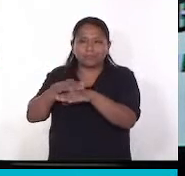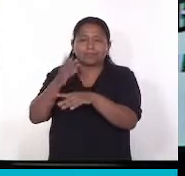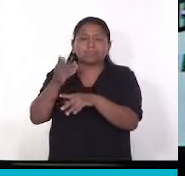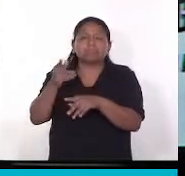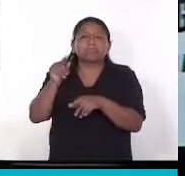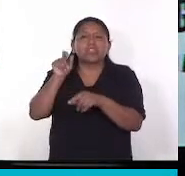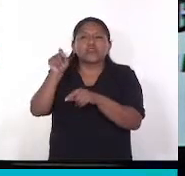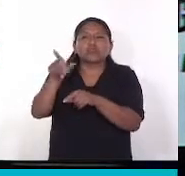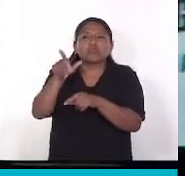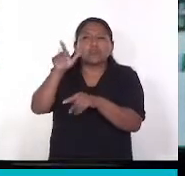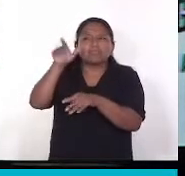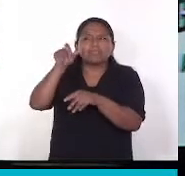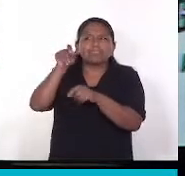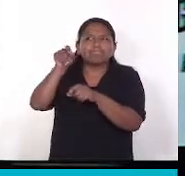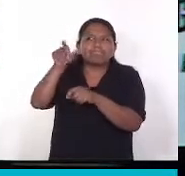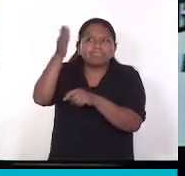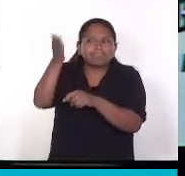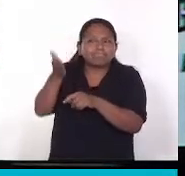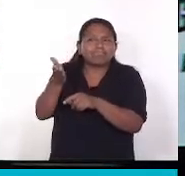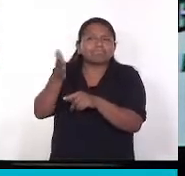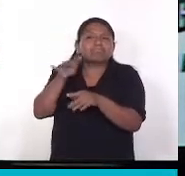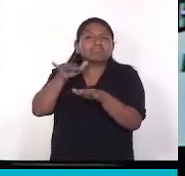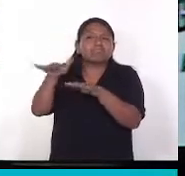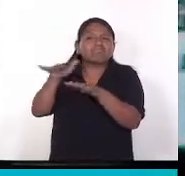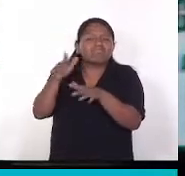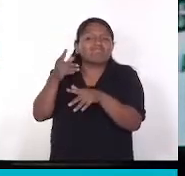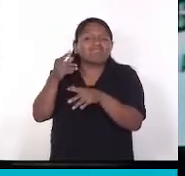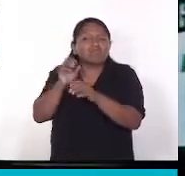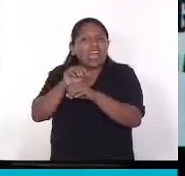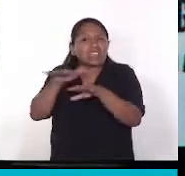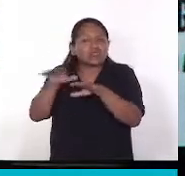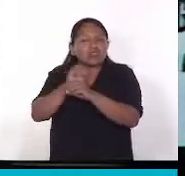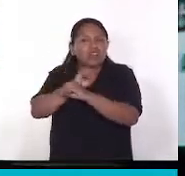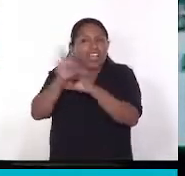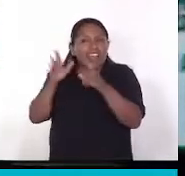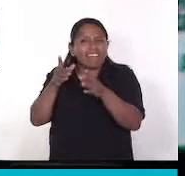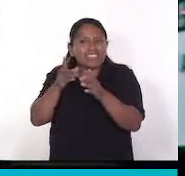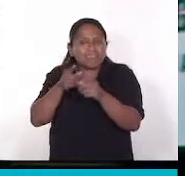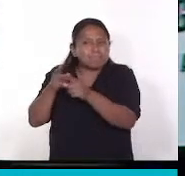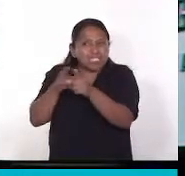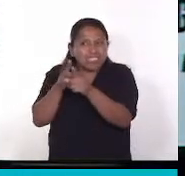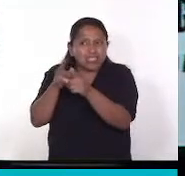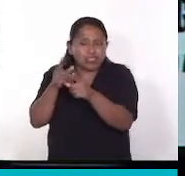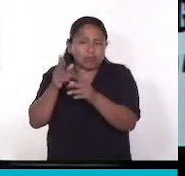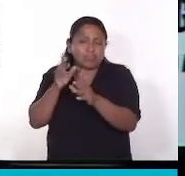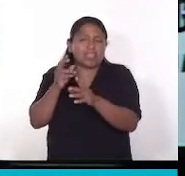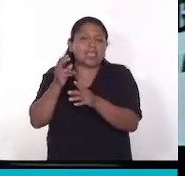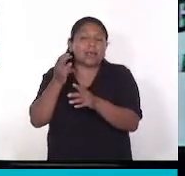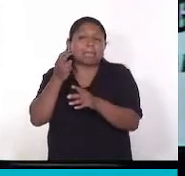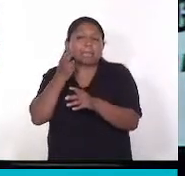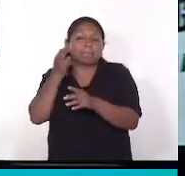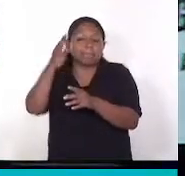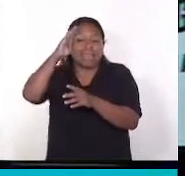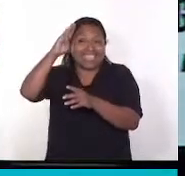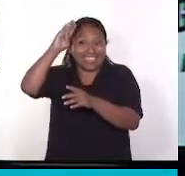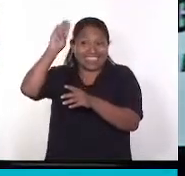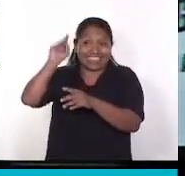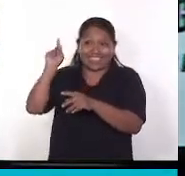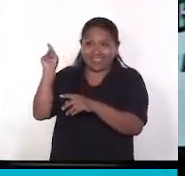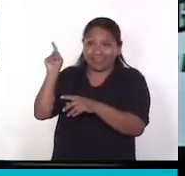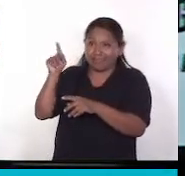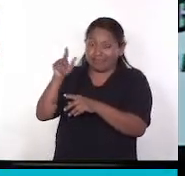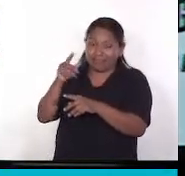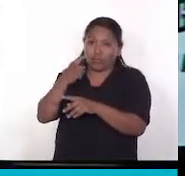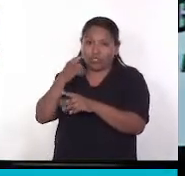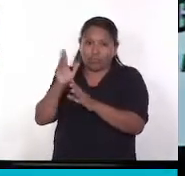sobre su actuación en una situación muy grave de persecución sindical en el municipio de Berazategui. Para que vean que esto para